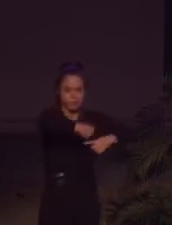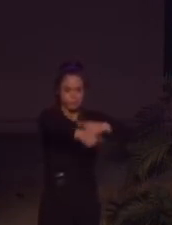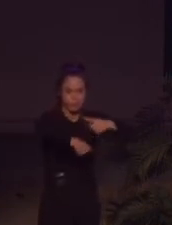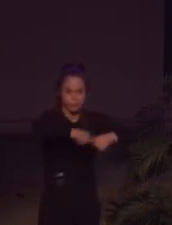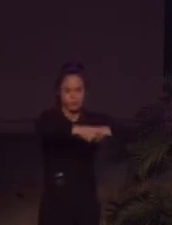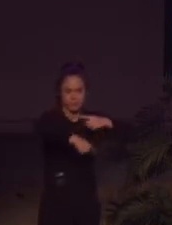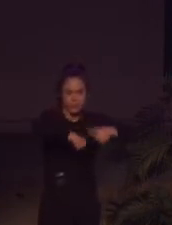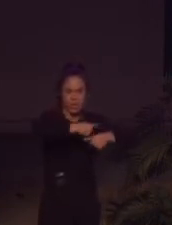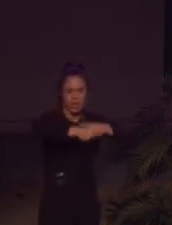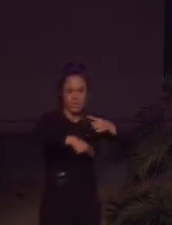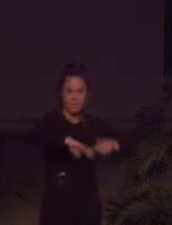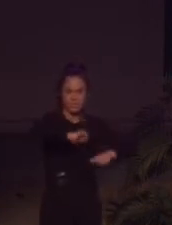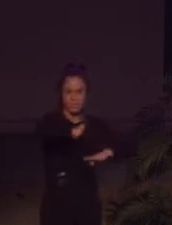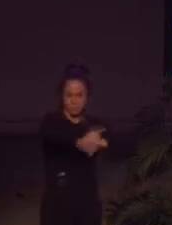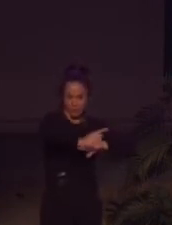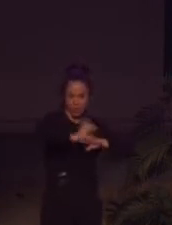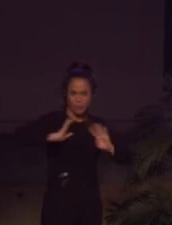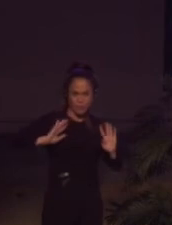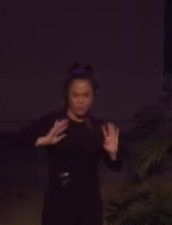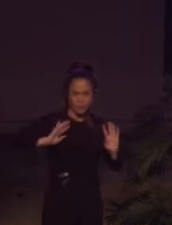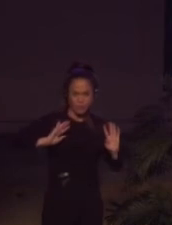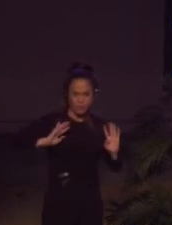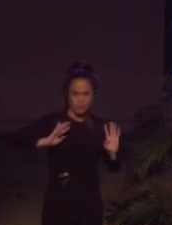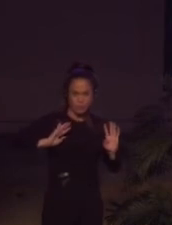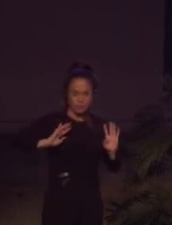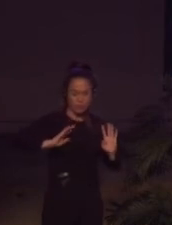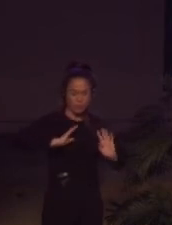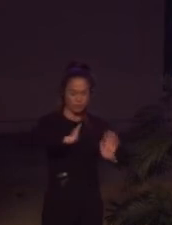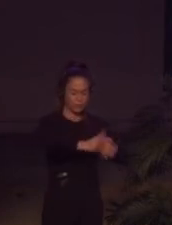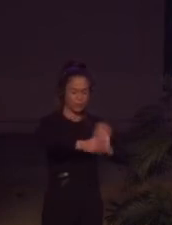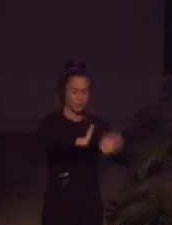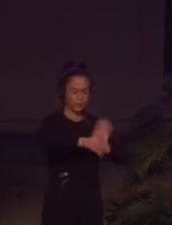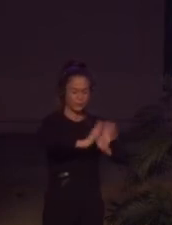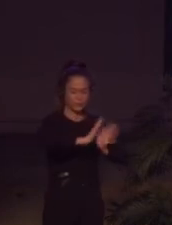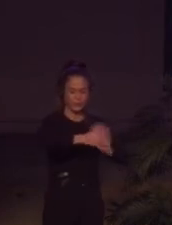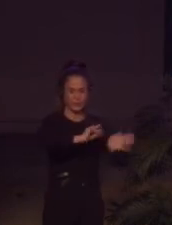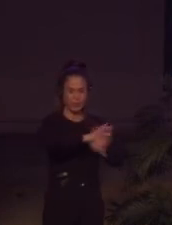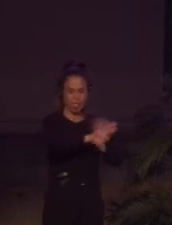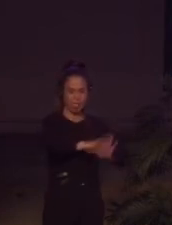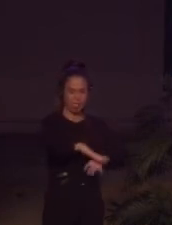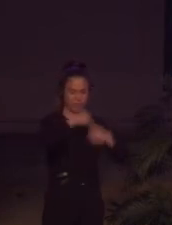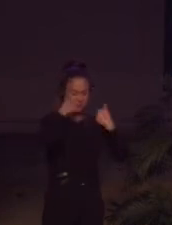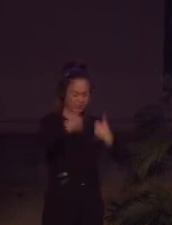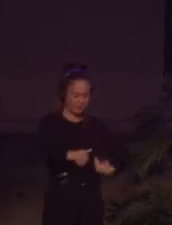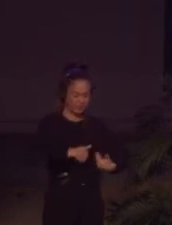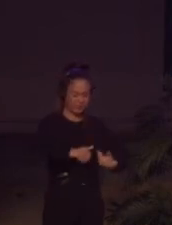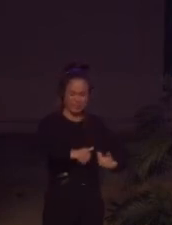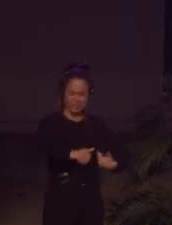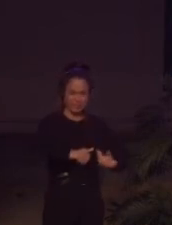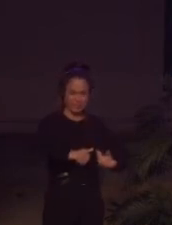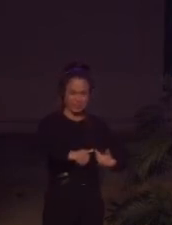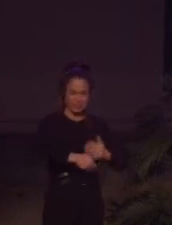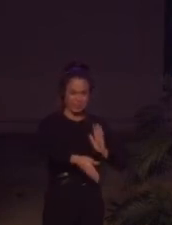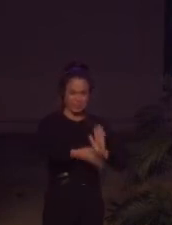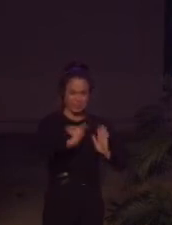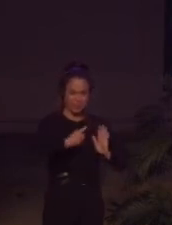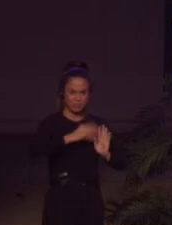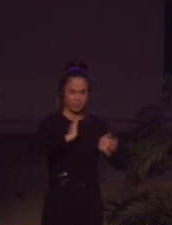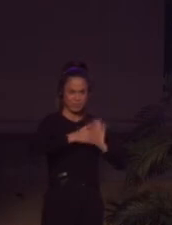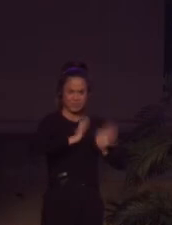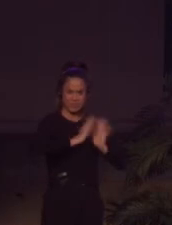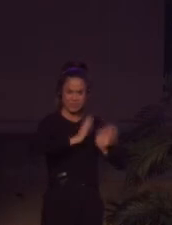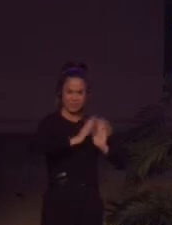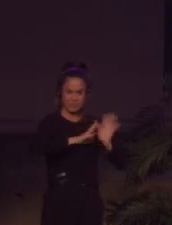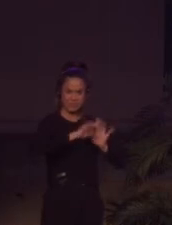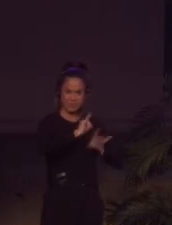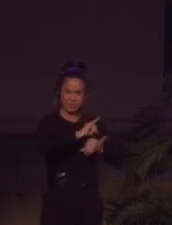y después de una domesticación, ¿no? Que es como la anulación del ser, porque es la anulación del ser la domesticación, después de